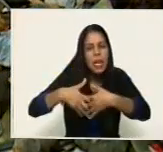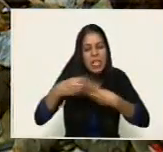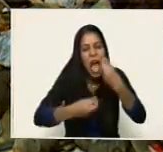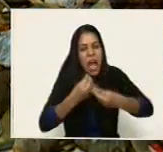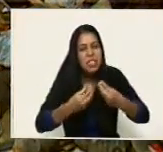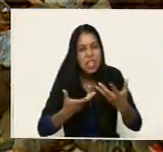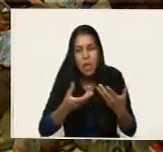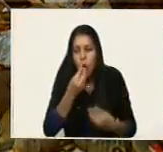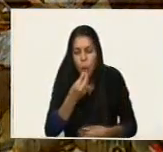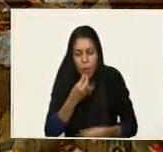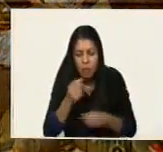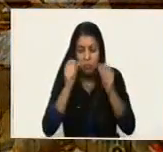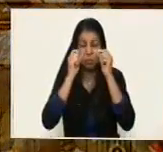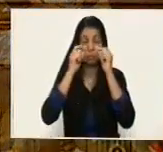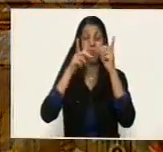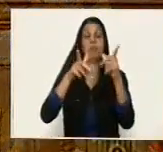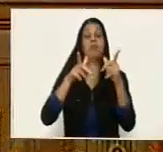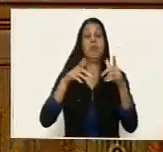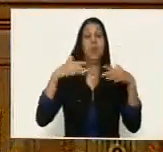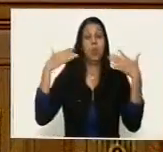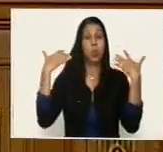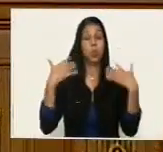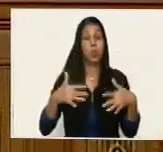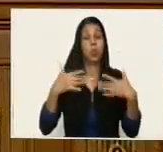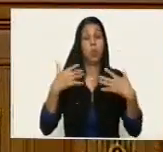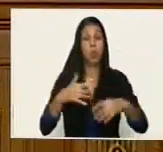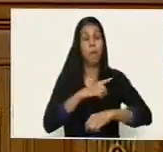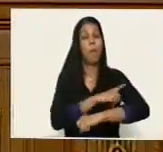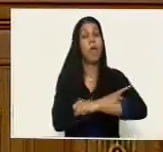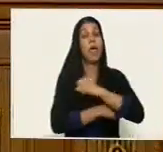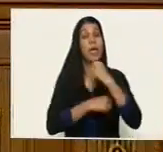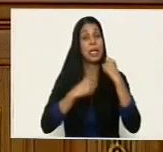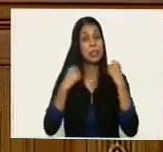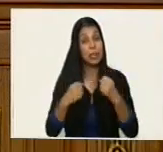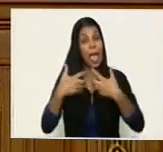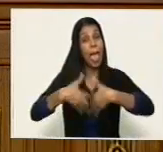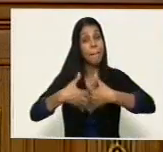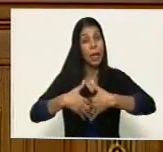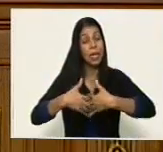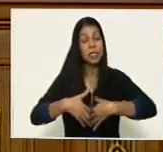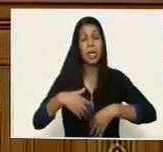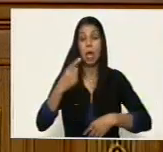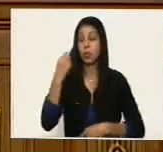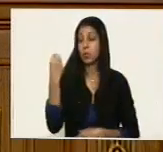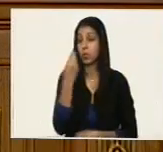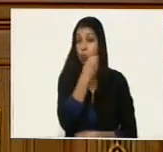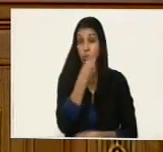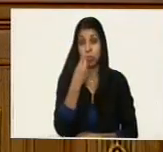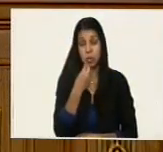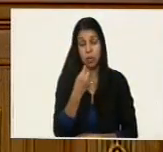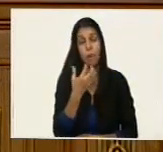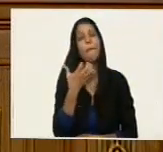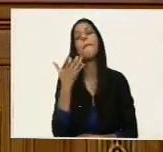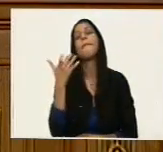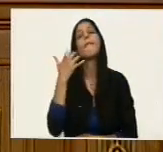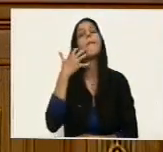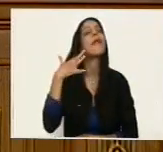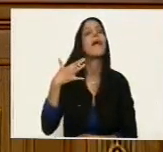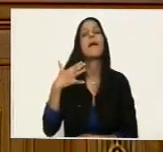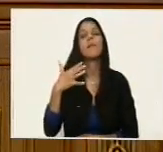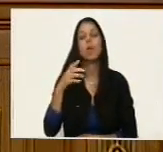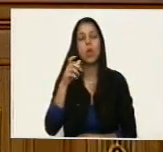realmente me quedé asombrado del poder capitalista que son. Por ejemplo, Molino Villafañe